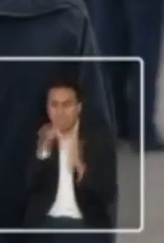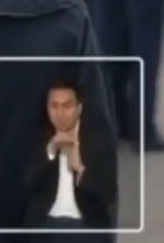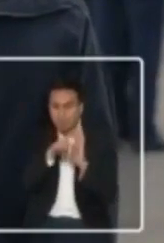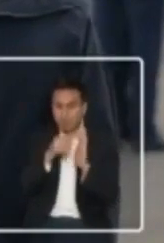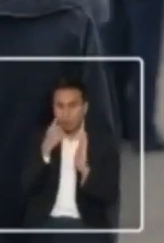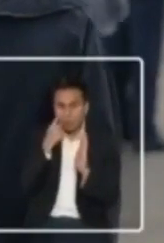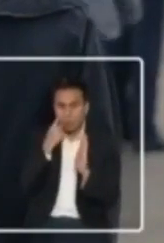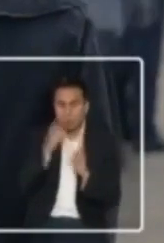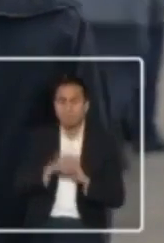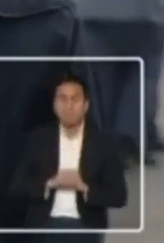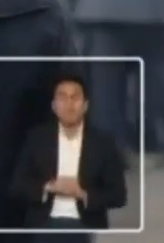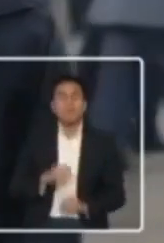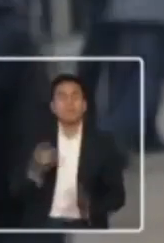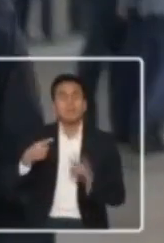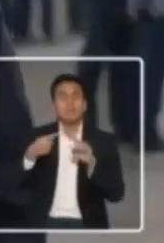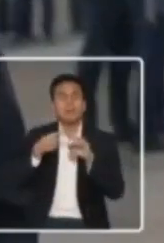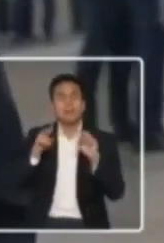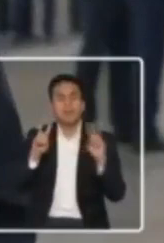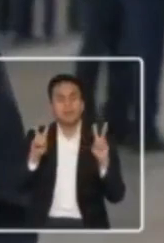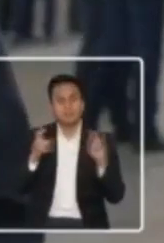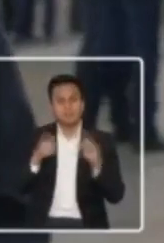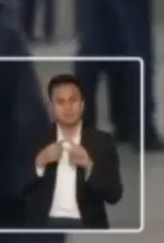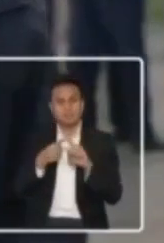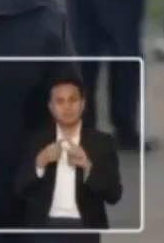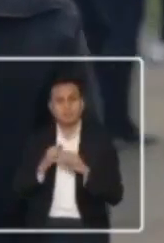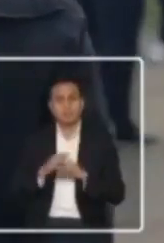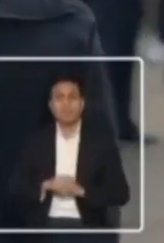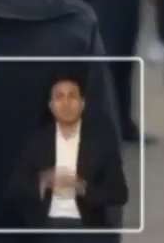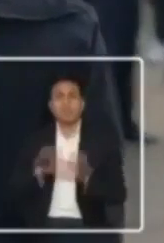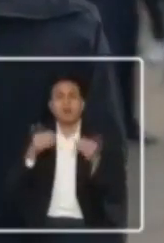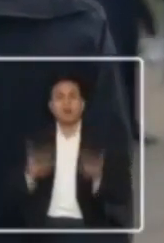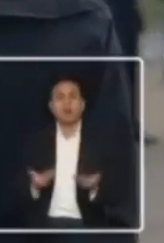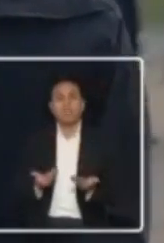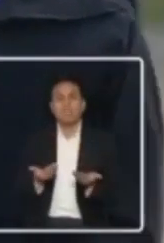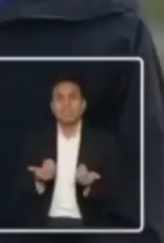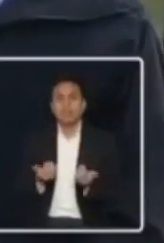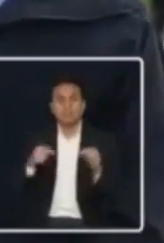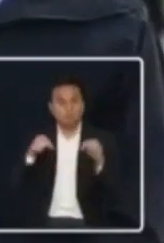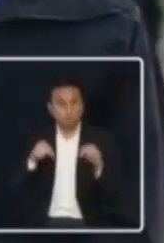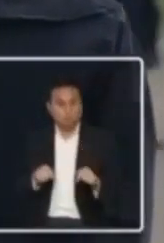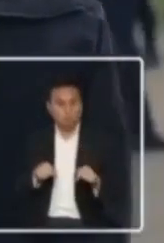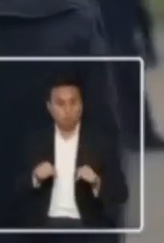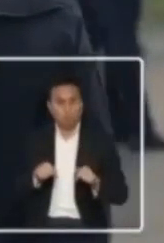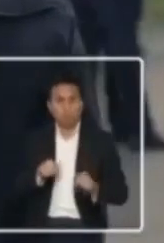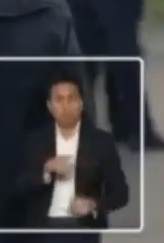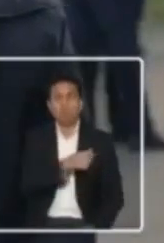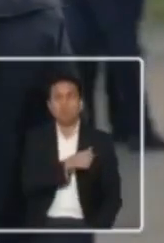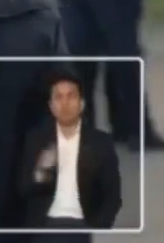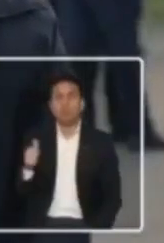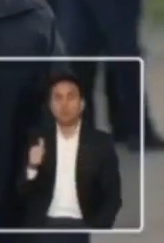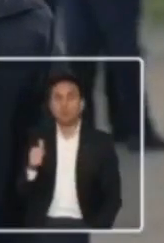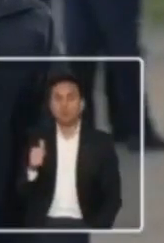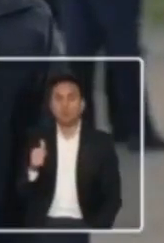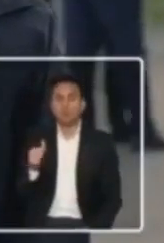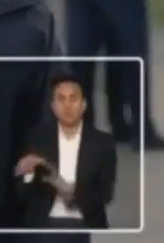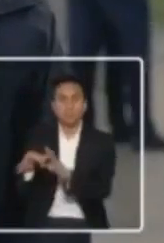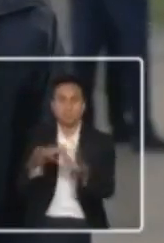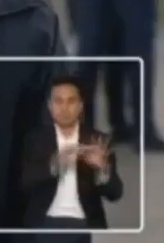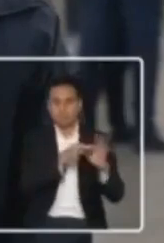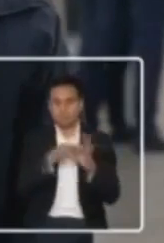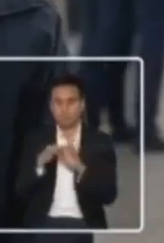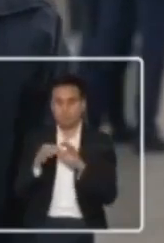A ver, sobre lo primero, lo que hoy necesitamos es estar todos y estar todos